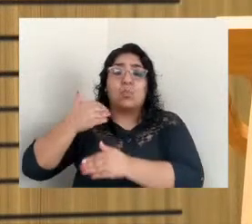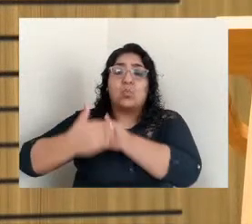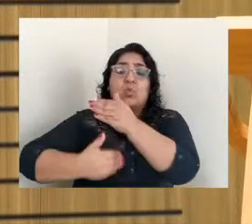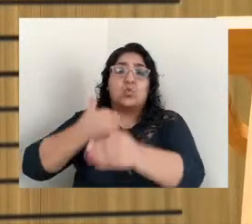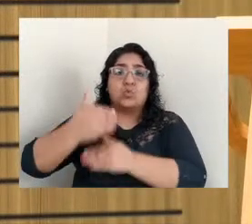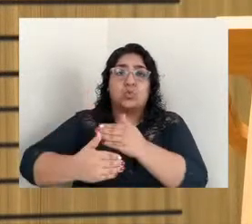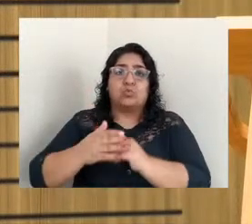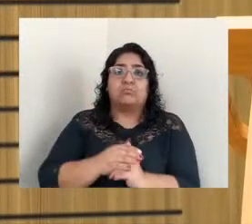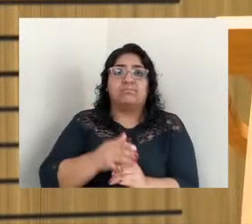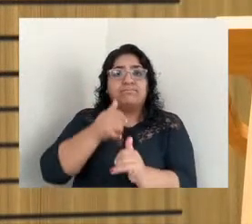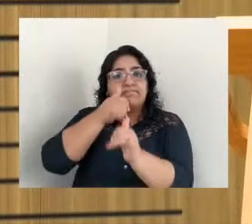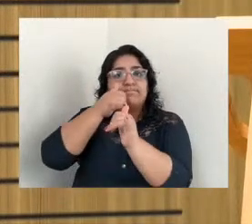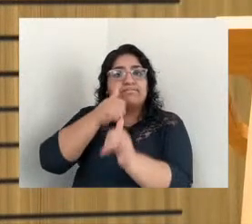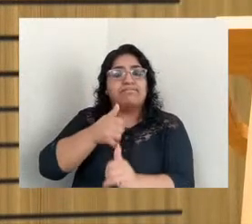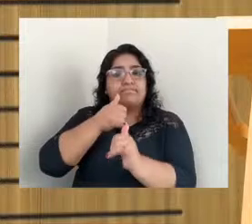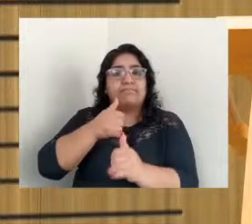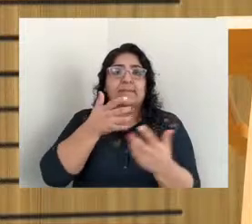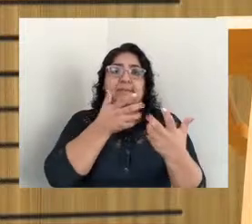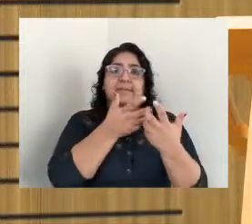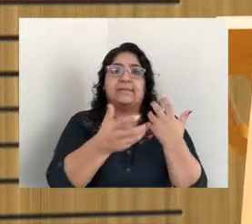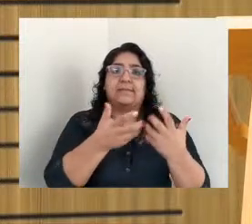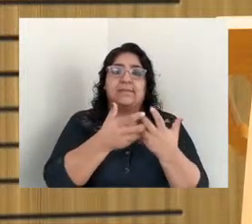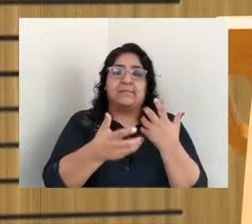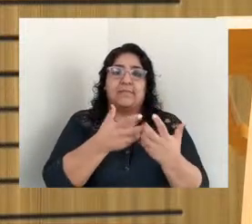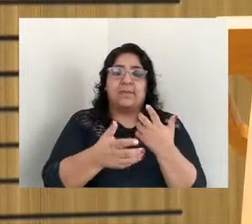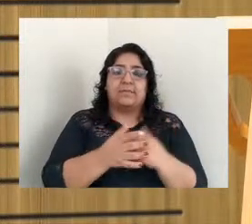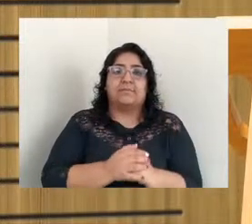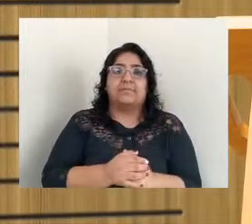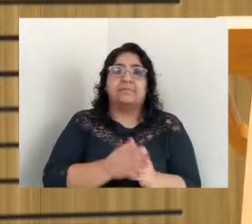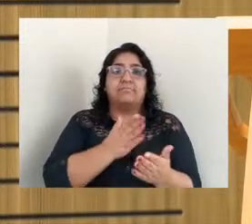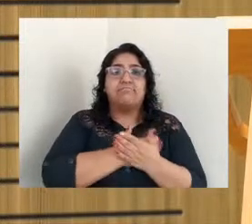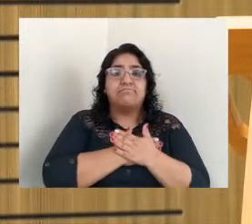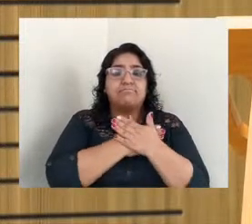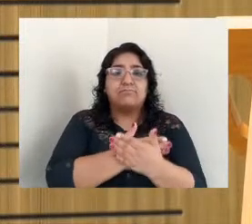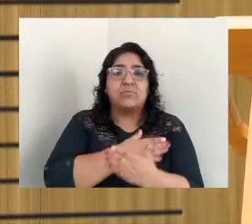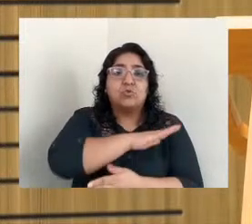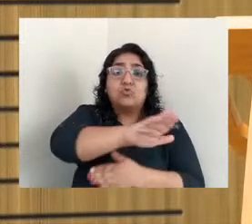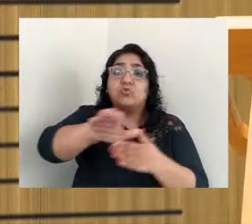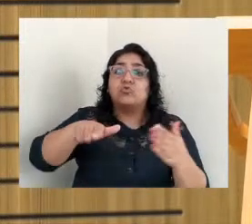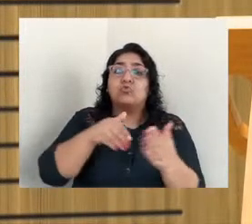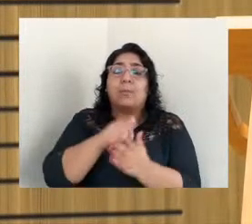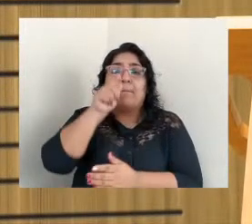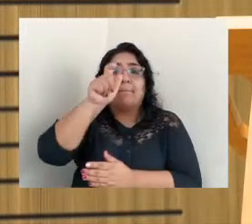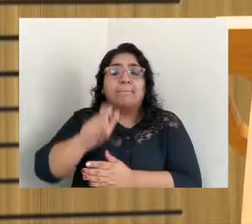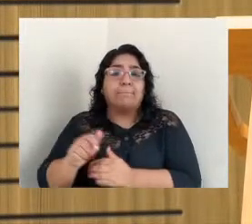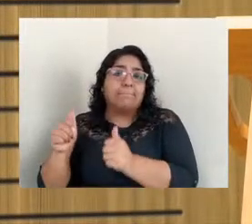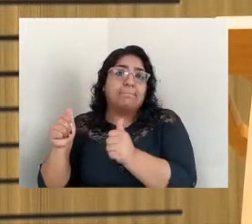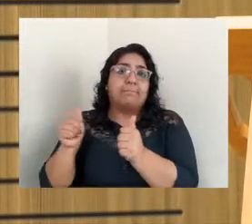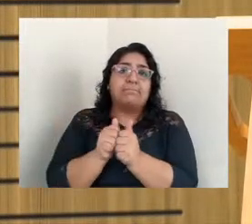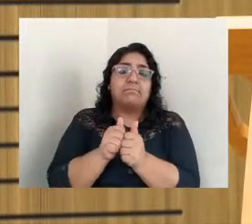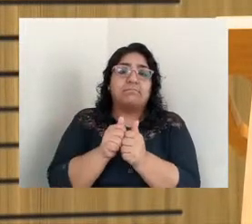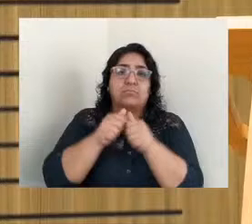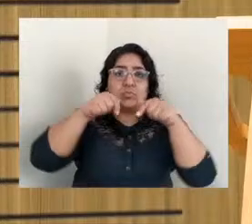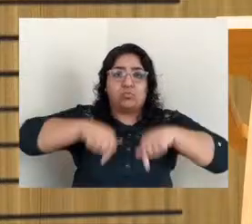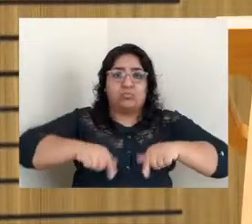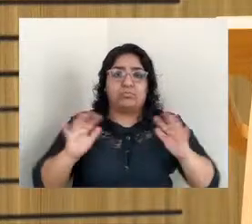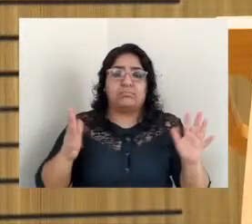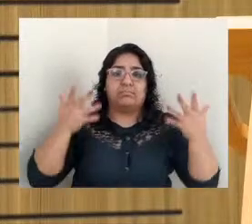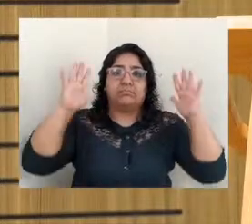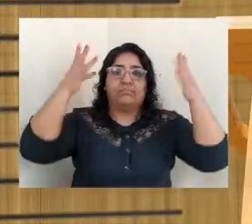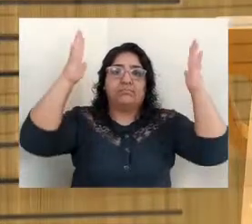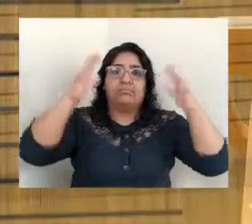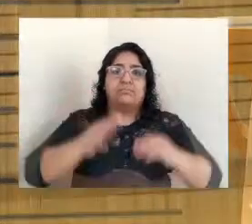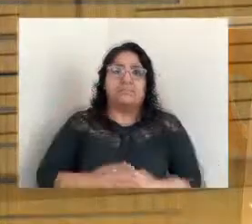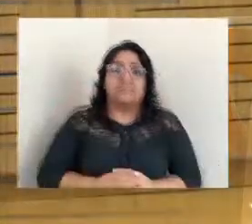procesos e ingeniería de sistemas. Y un cordial saludo para todos quienes nos acompañan en esta